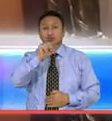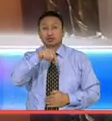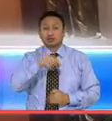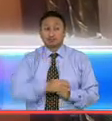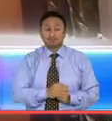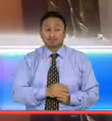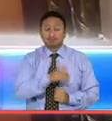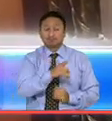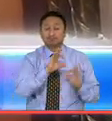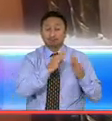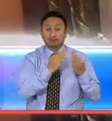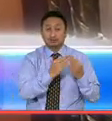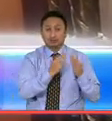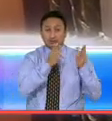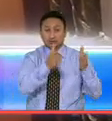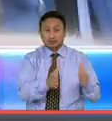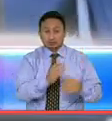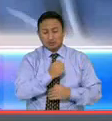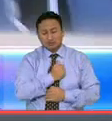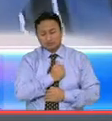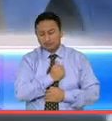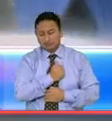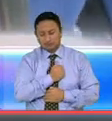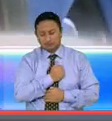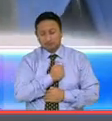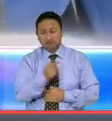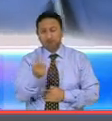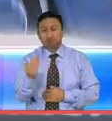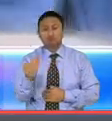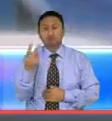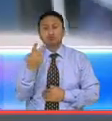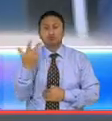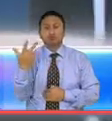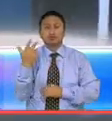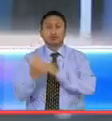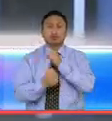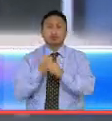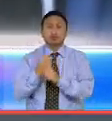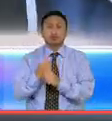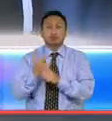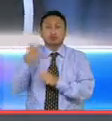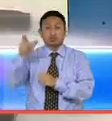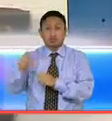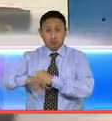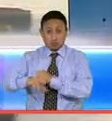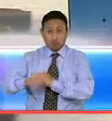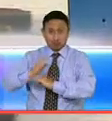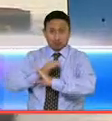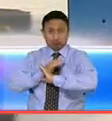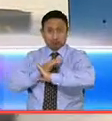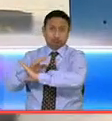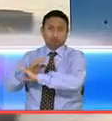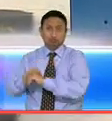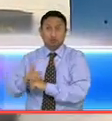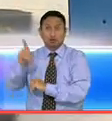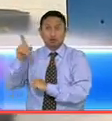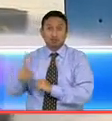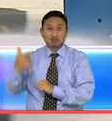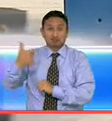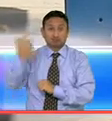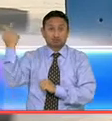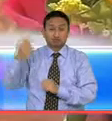del dolor de sus seres queridos y amigos. El joven de 23 años de edad se enfrentó a los delincuentes. Uno de los sujetos apretó el